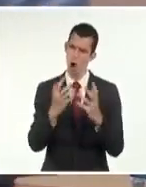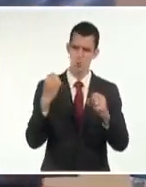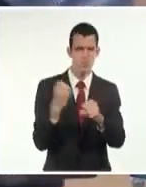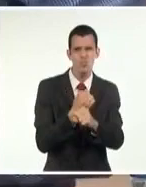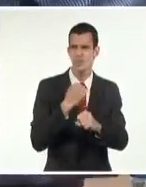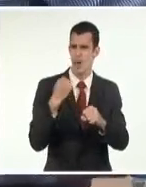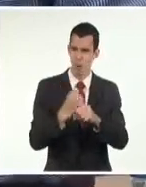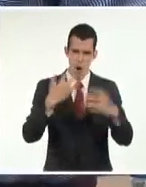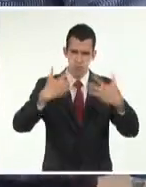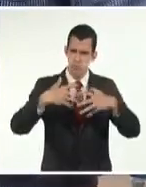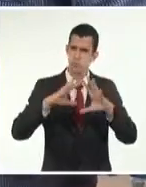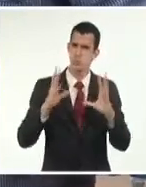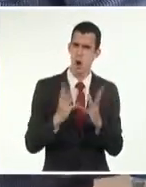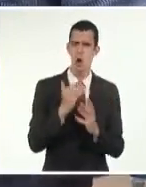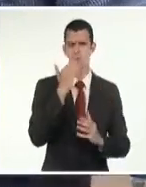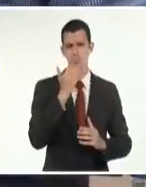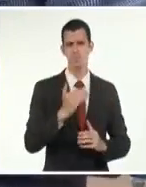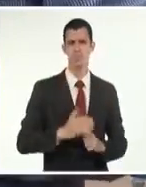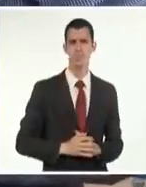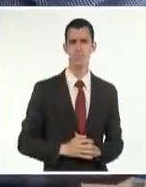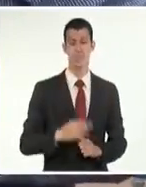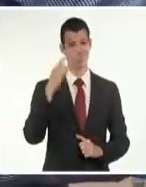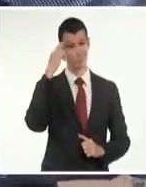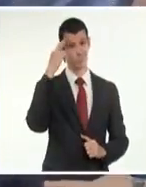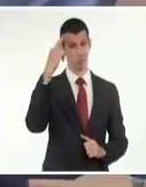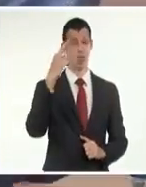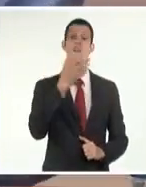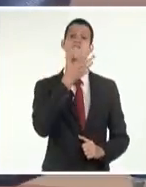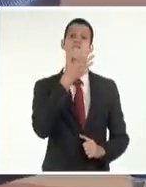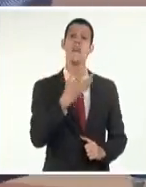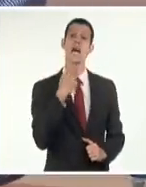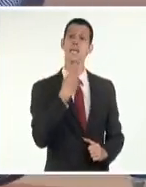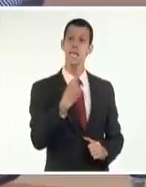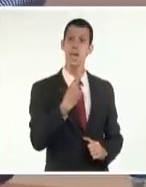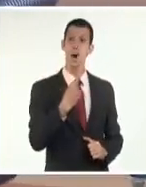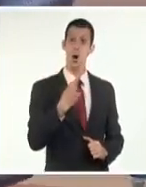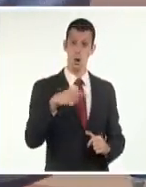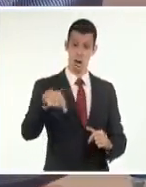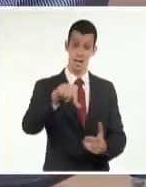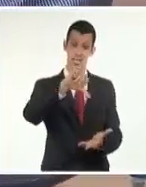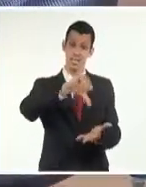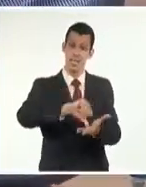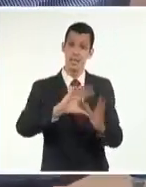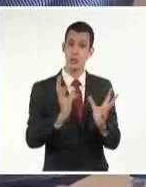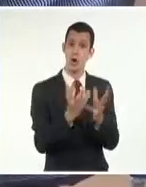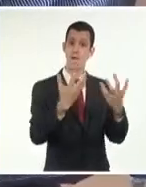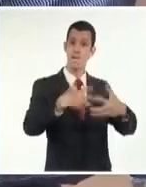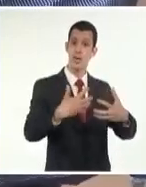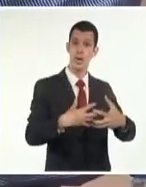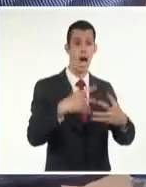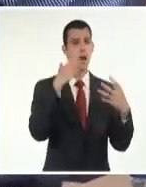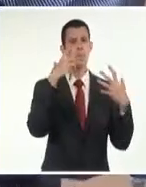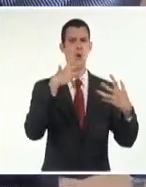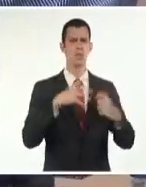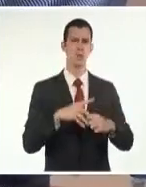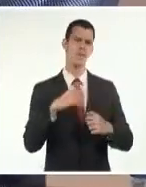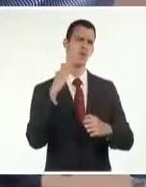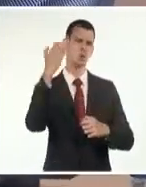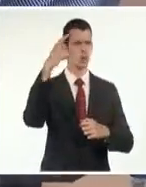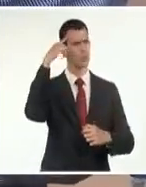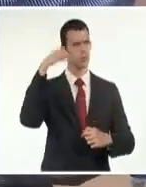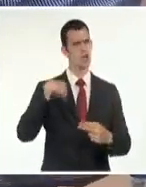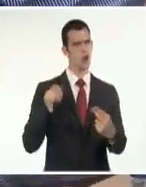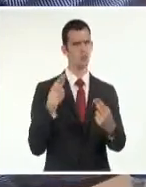día dijo que el centro era un gran centro y que lo importante era que también iba a tener grandes resultados científicos. Este es un